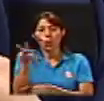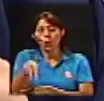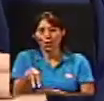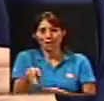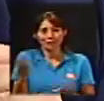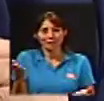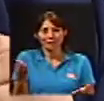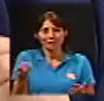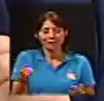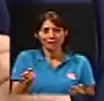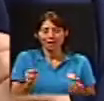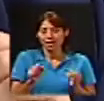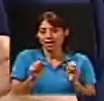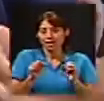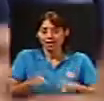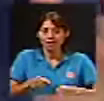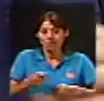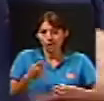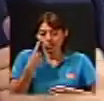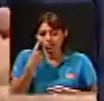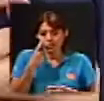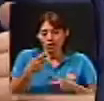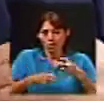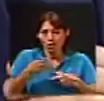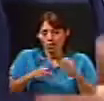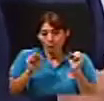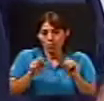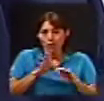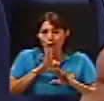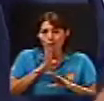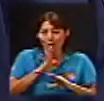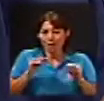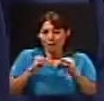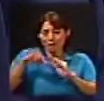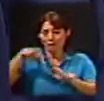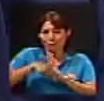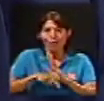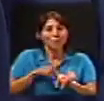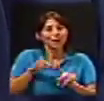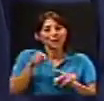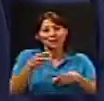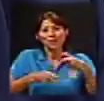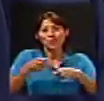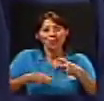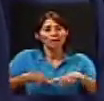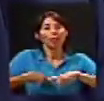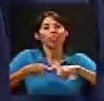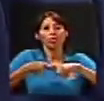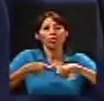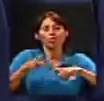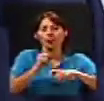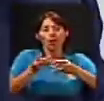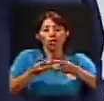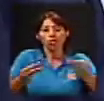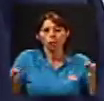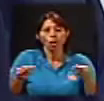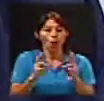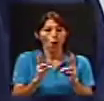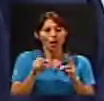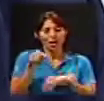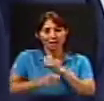yo el problema ahí, pero es algo que no hemos resuelto tampoco. Yo creo que es un año donde ojalá podamos resolver